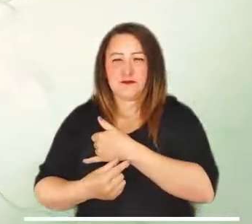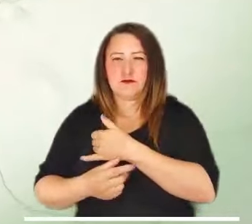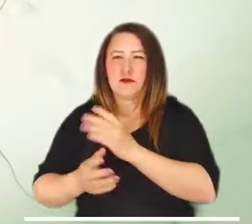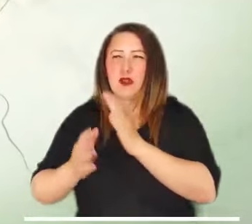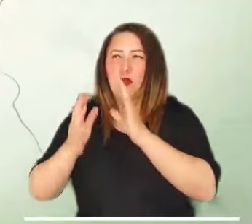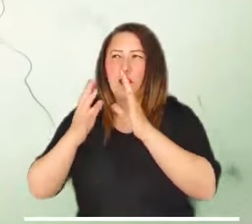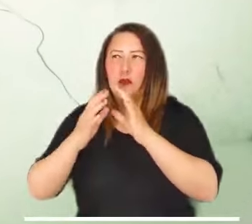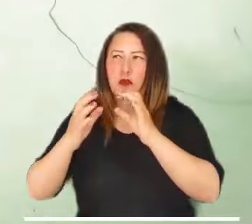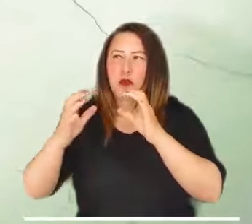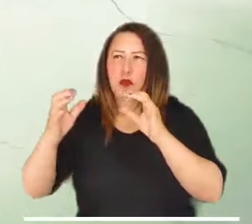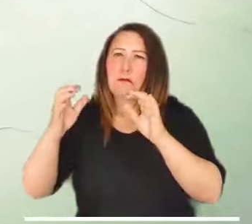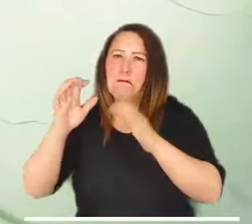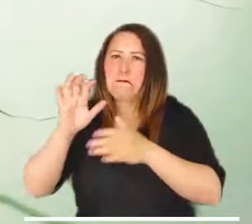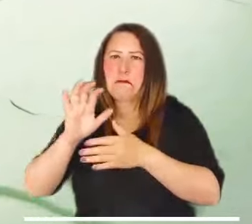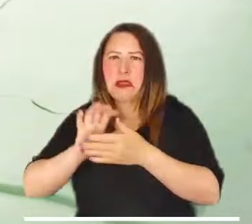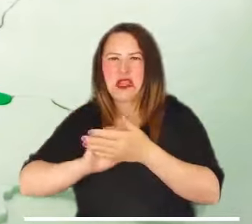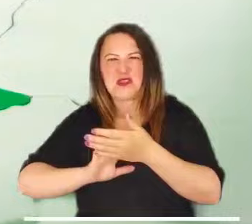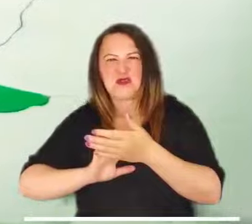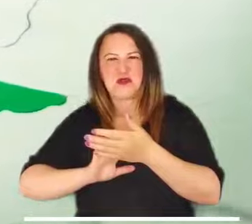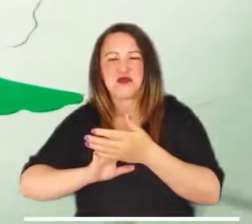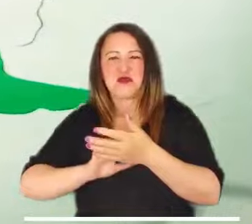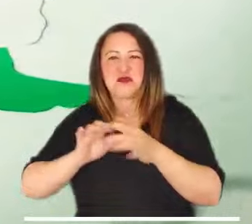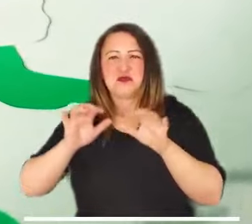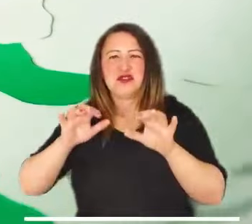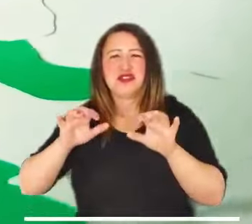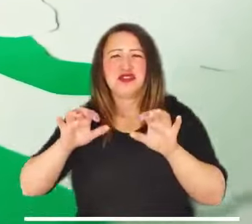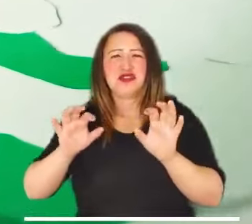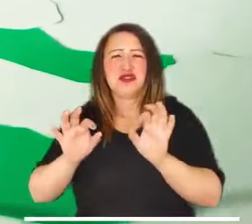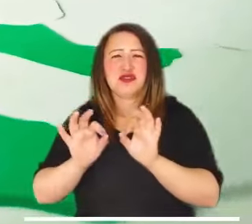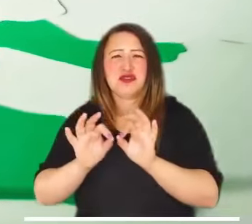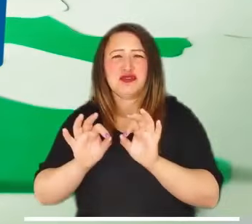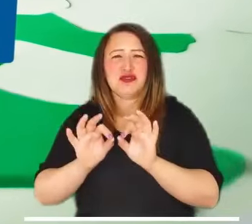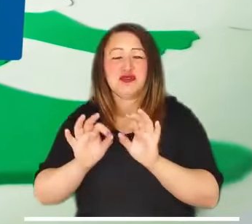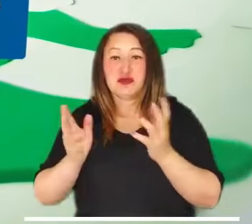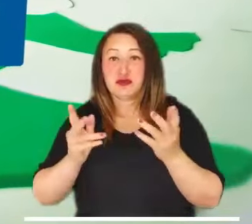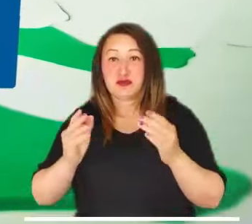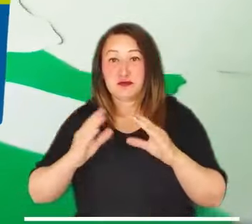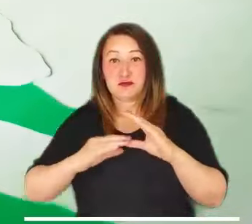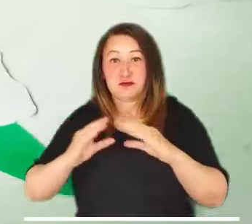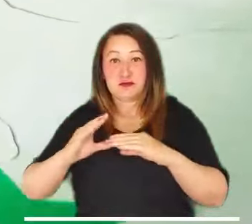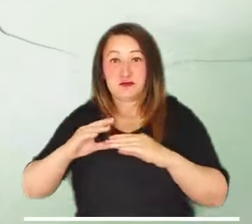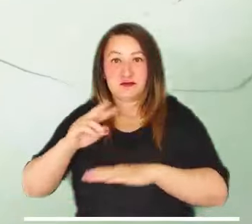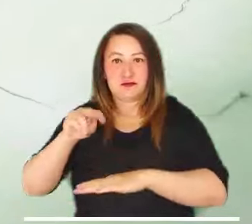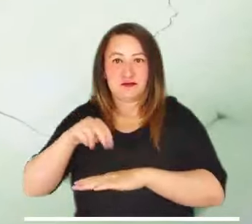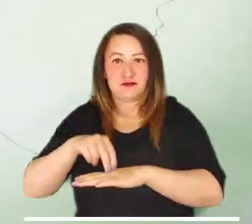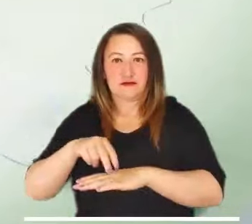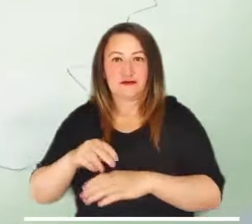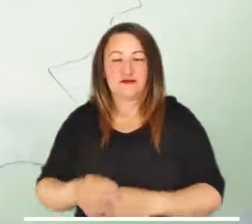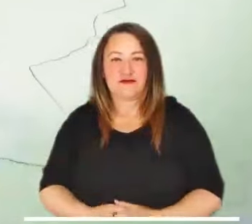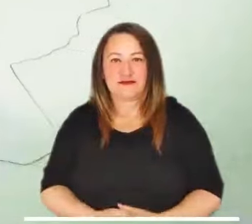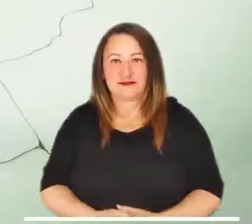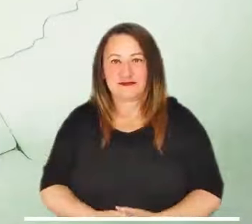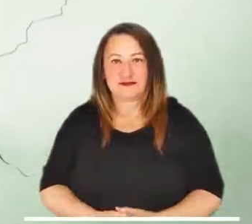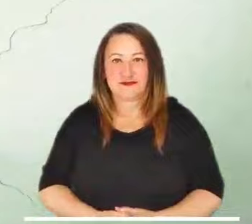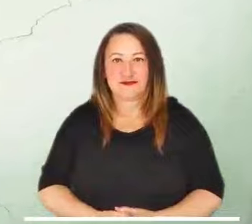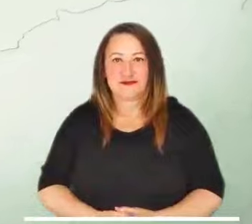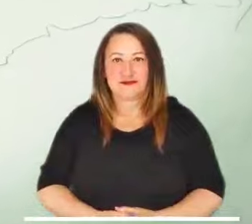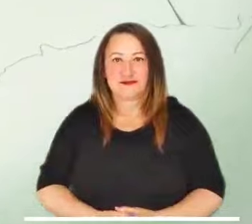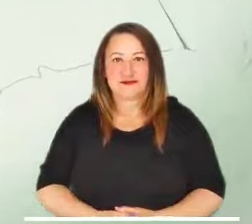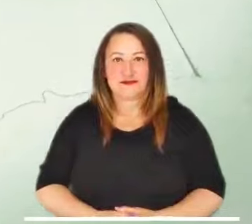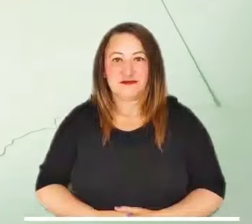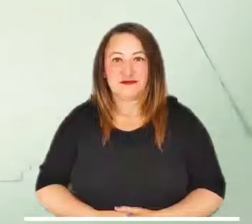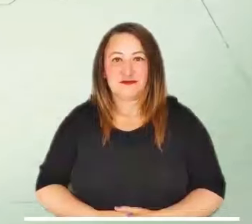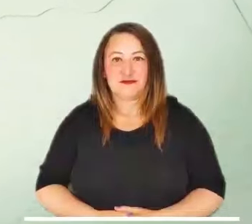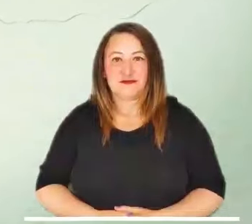espera disminución en la nubosidad y lluvias de moderada a baja intensidad en zonas de Cauca y Nariño.